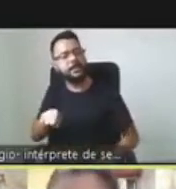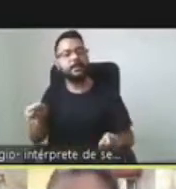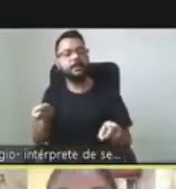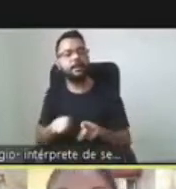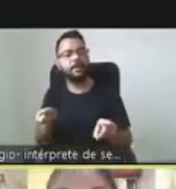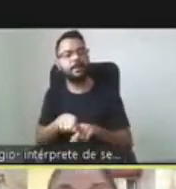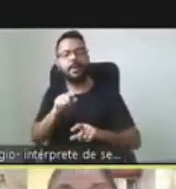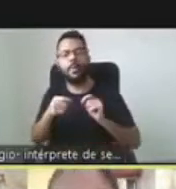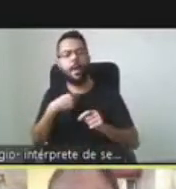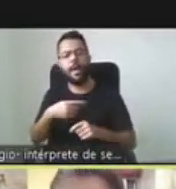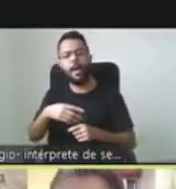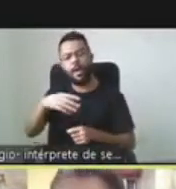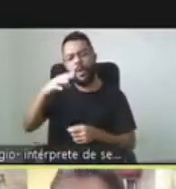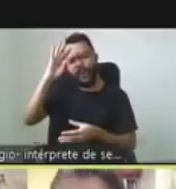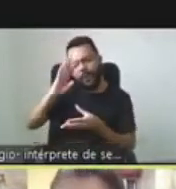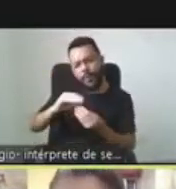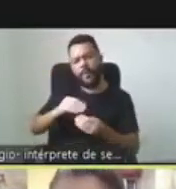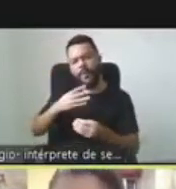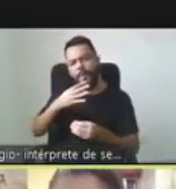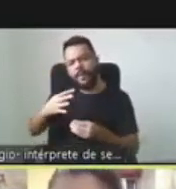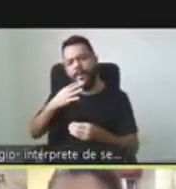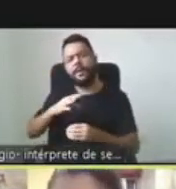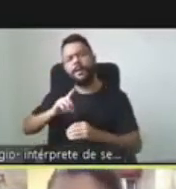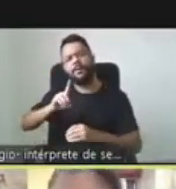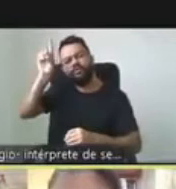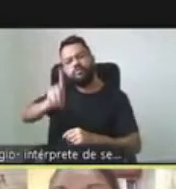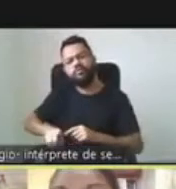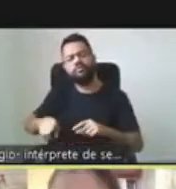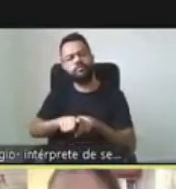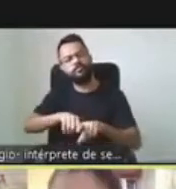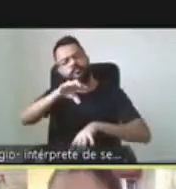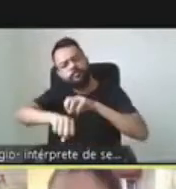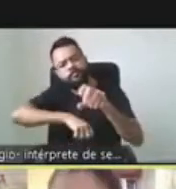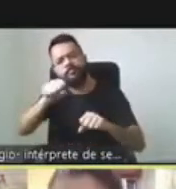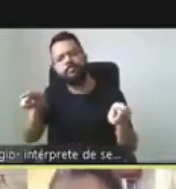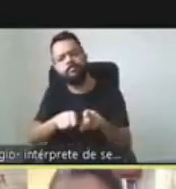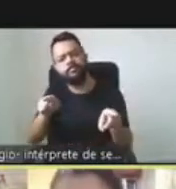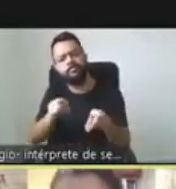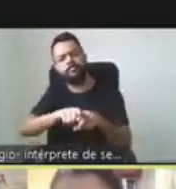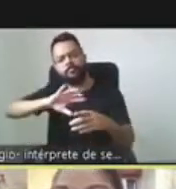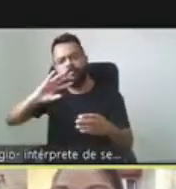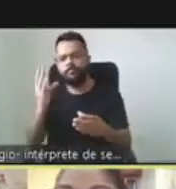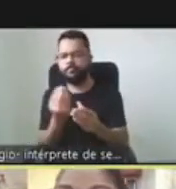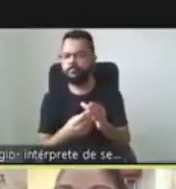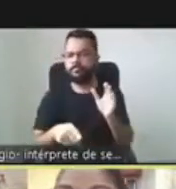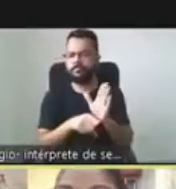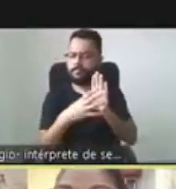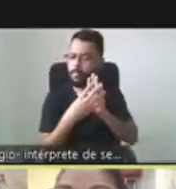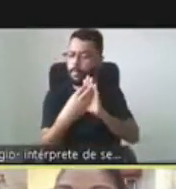nuestros derechos, buscando ese cambio positivo en las vidas a manera de incorporar el modelo social